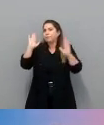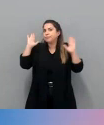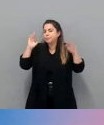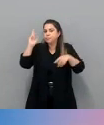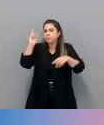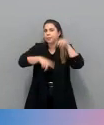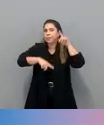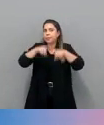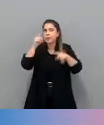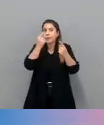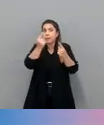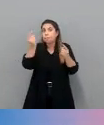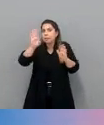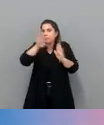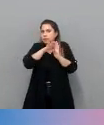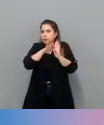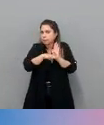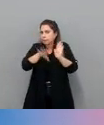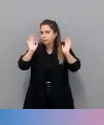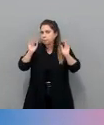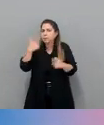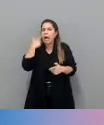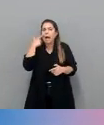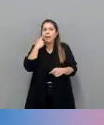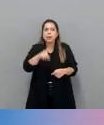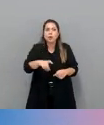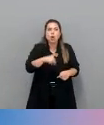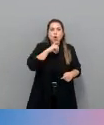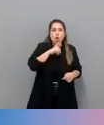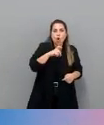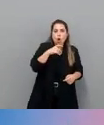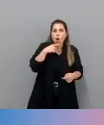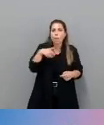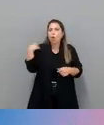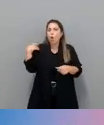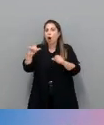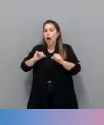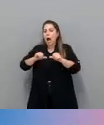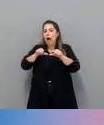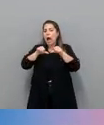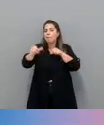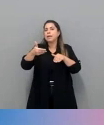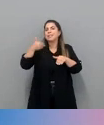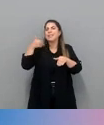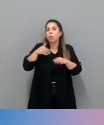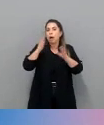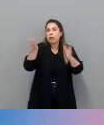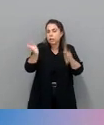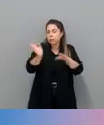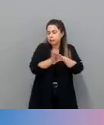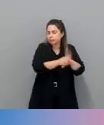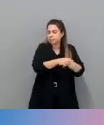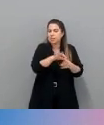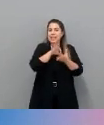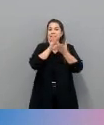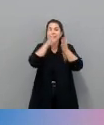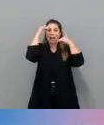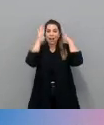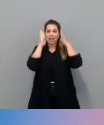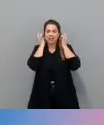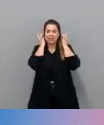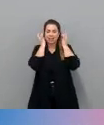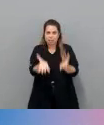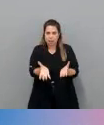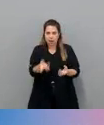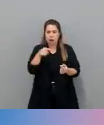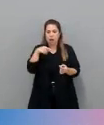su pauta en cuántos, cómo, desde cuándo. Servicios de atención temprana. Bueno, pues pongo